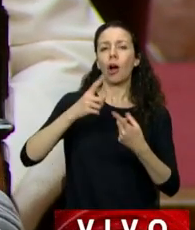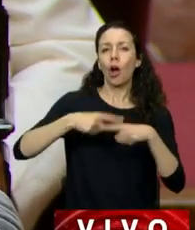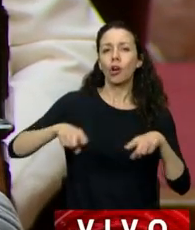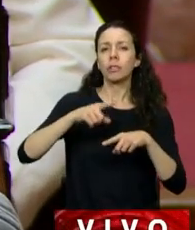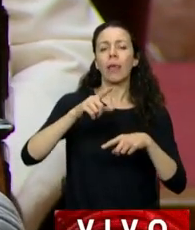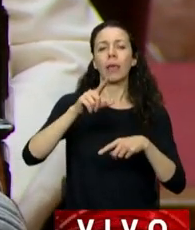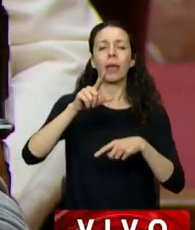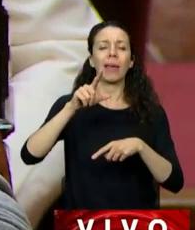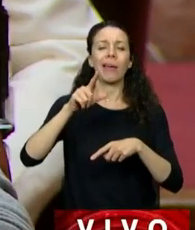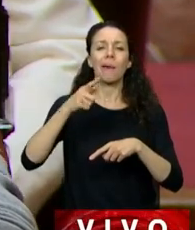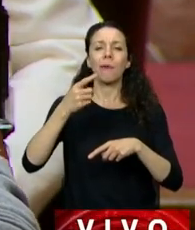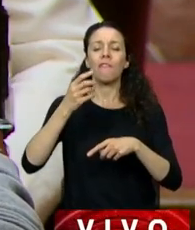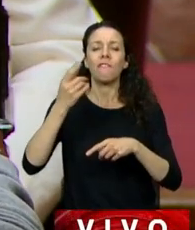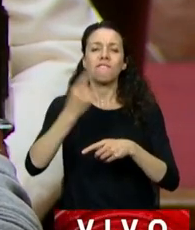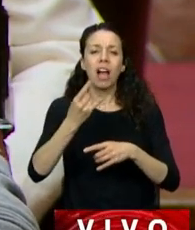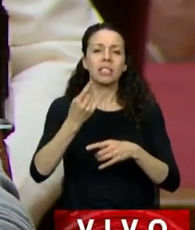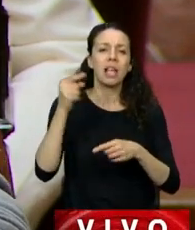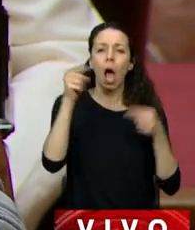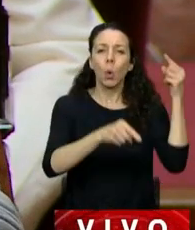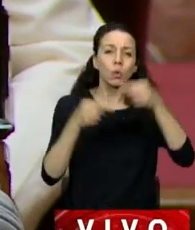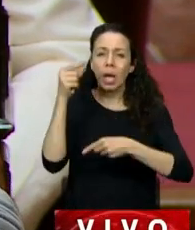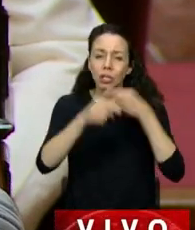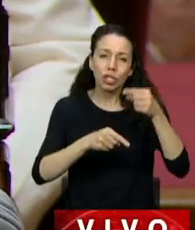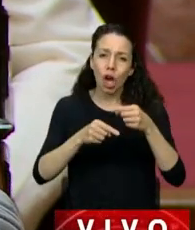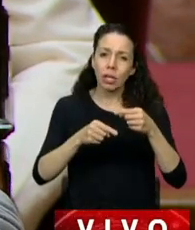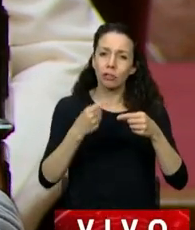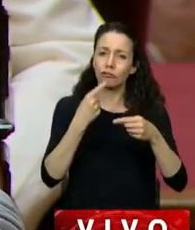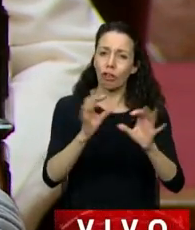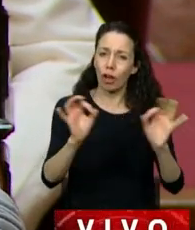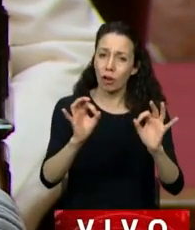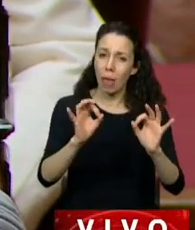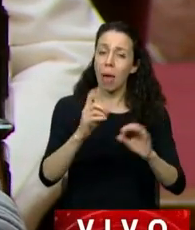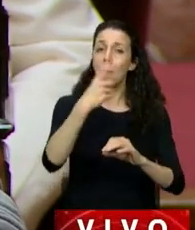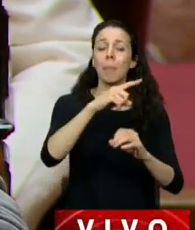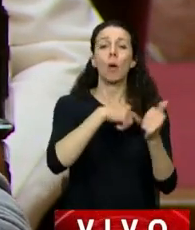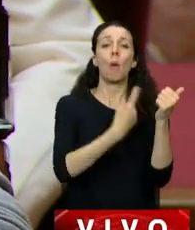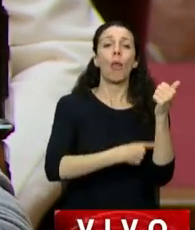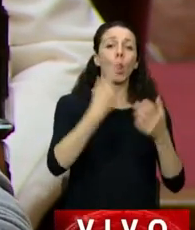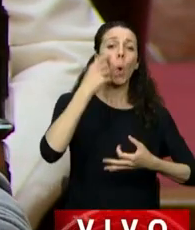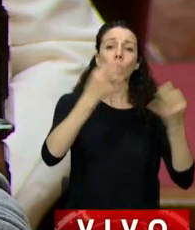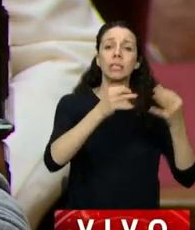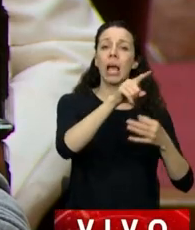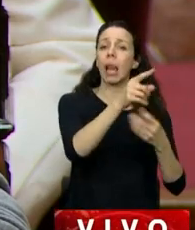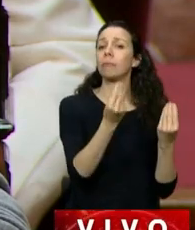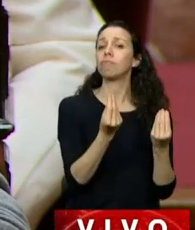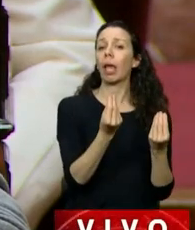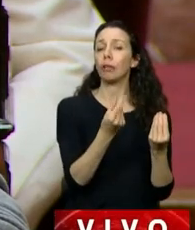y moral, para mirar a nuestro gobierno a la cara y decirle que no tocó las tuercas del lofer y que hay que hacer algo frente a eso,